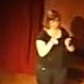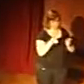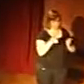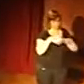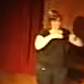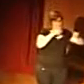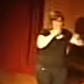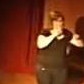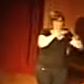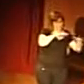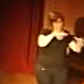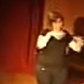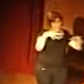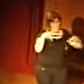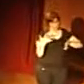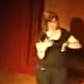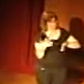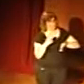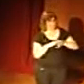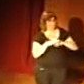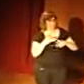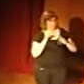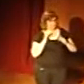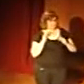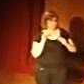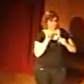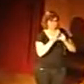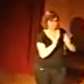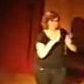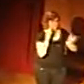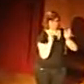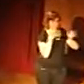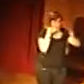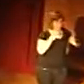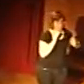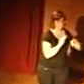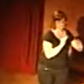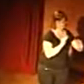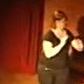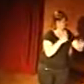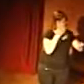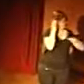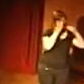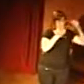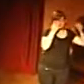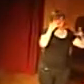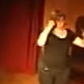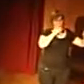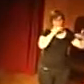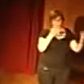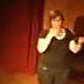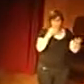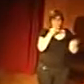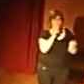ello transformar y llevar todo el paisaje a la época original de ese monumento es algo bastante complicado esta es la torre del Oro